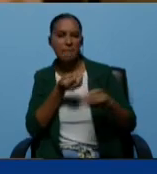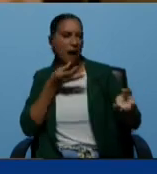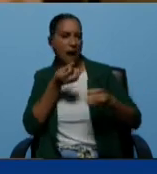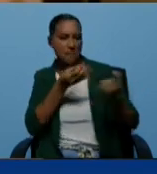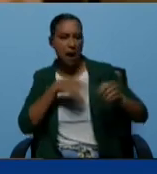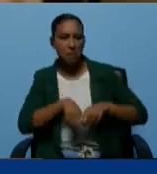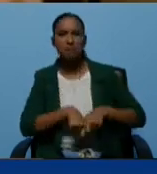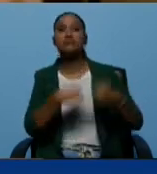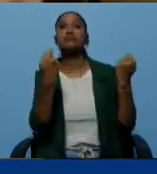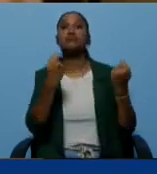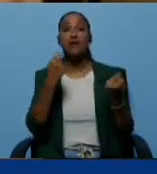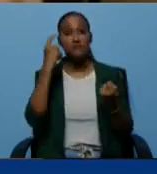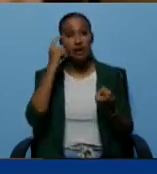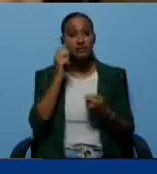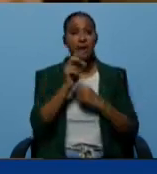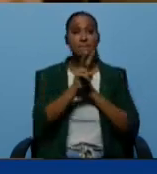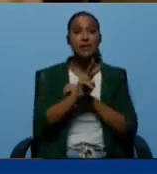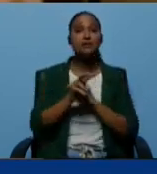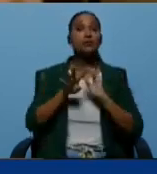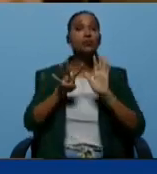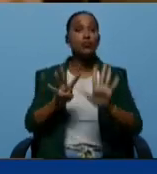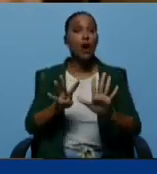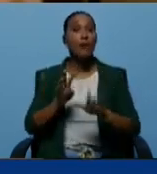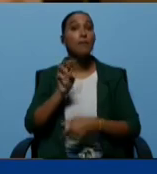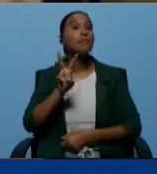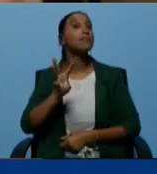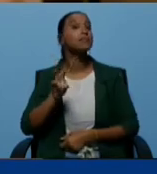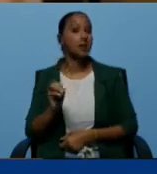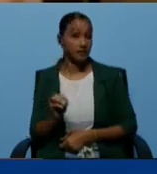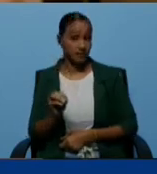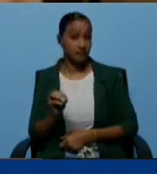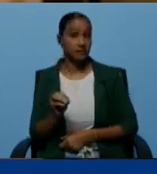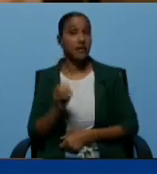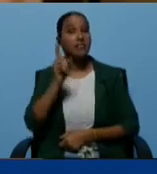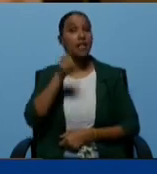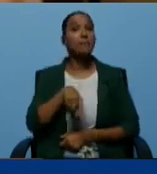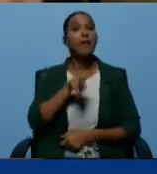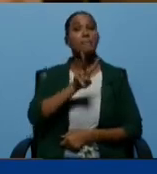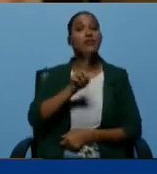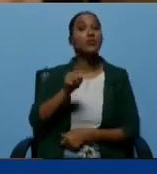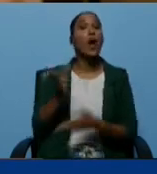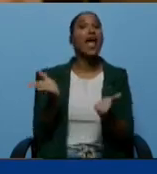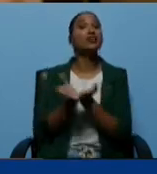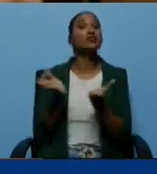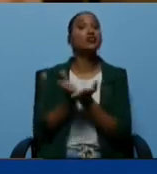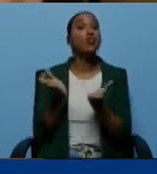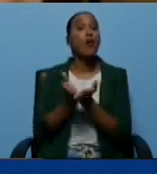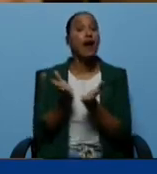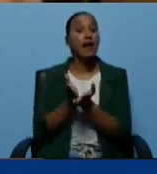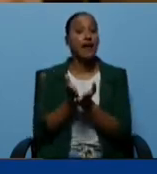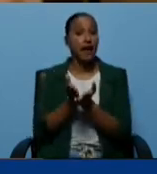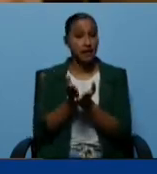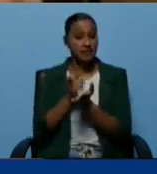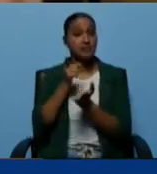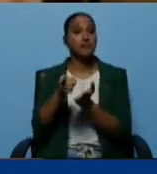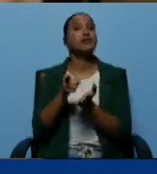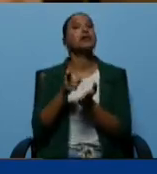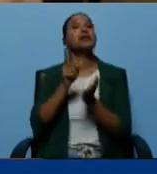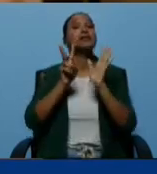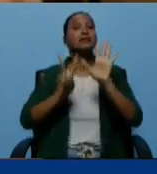julio. En el sistema educativo fueron atacados 21 escuelas de educación primaria, 7 escuelas de educación